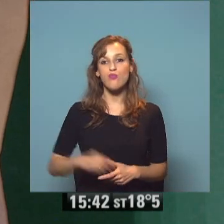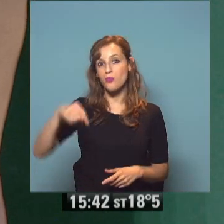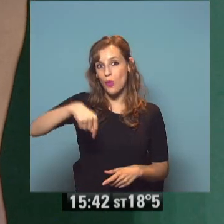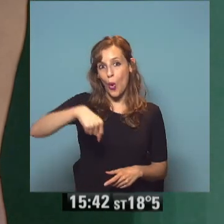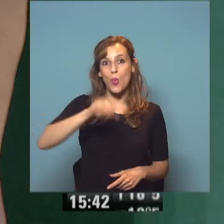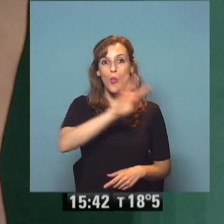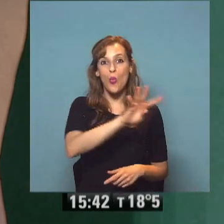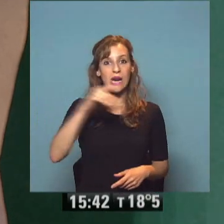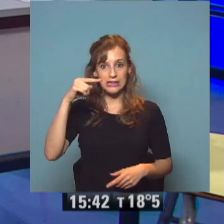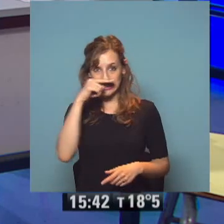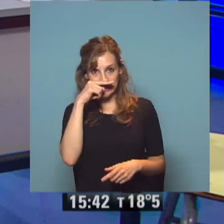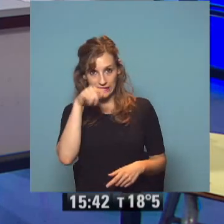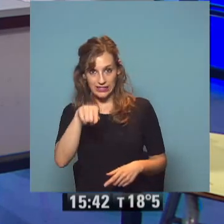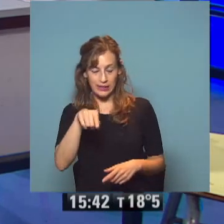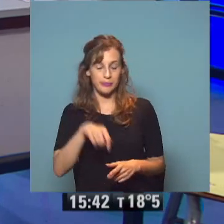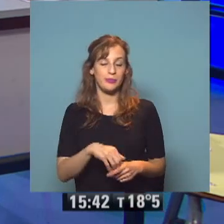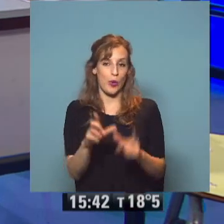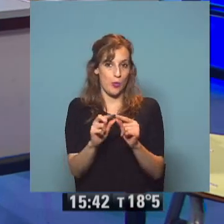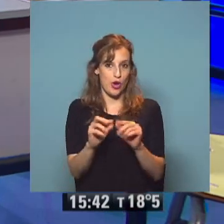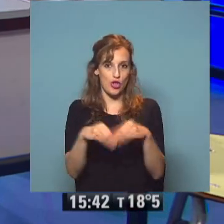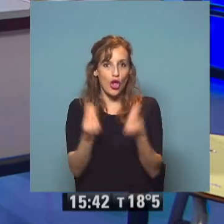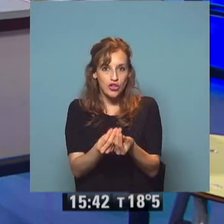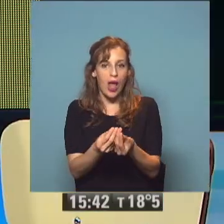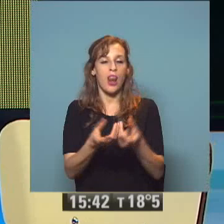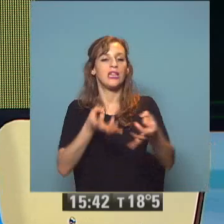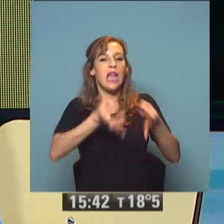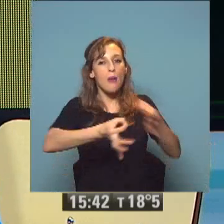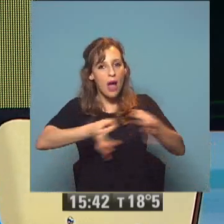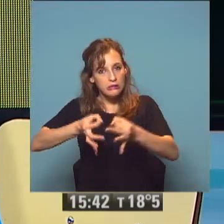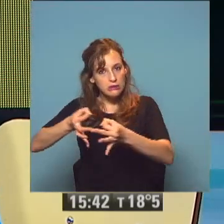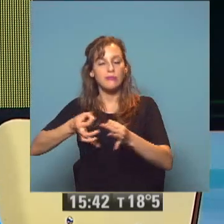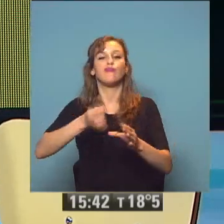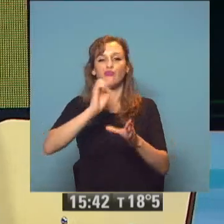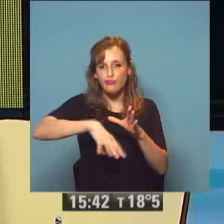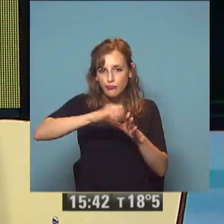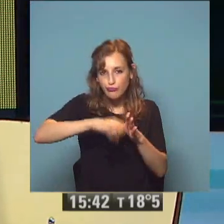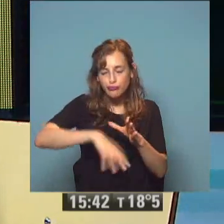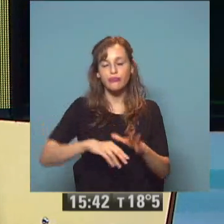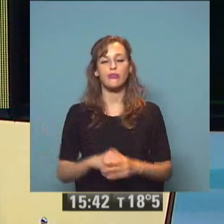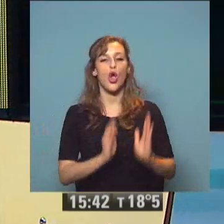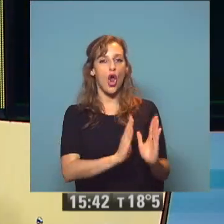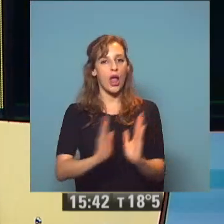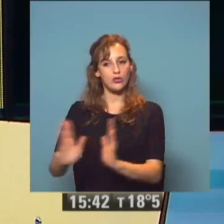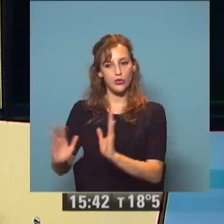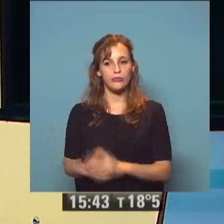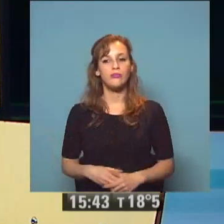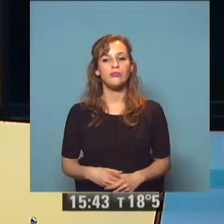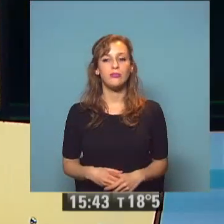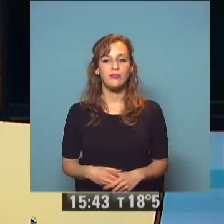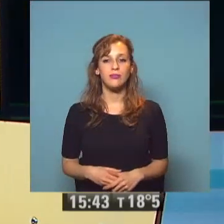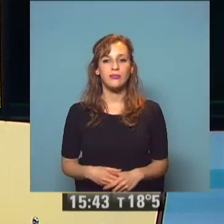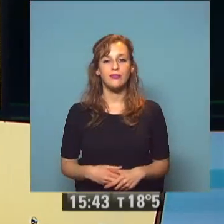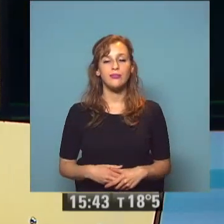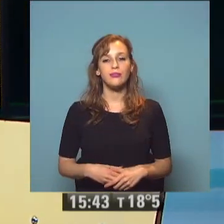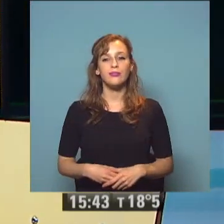halcón. Eso pasó. Puede ser, pero el piojo se ha ido con el halcón. Ah, cierto. Cierto. Bueno, son parientes. Son